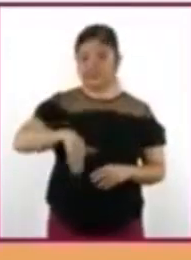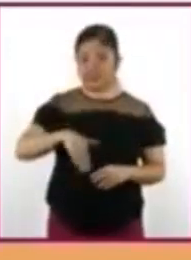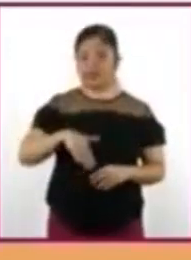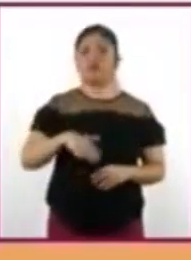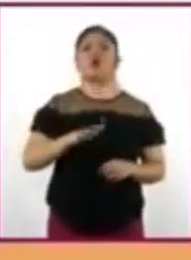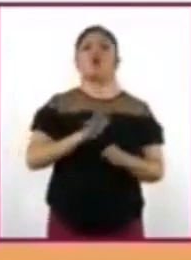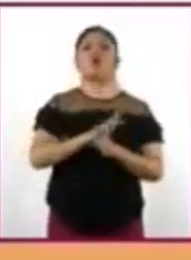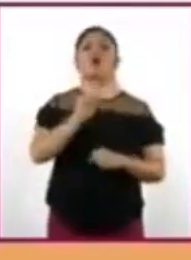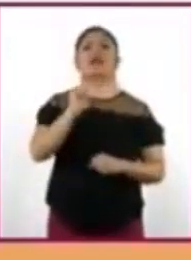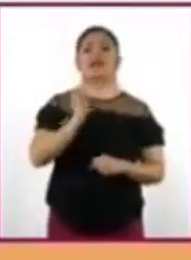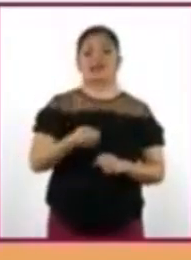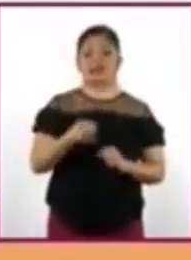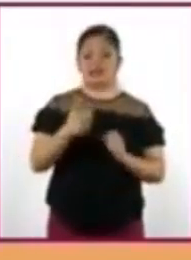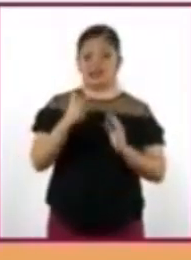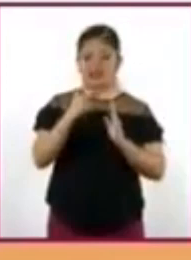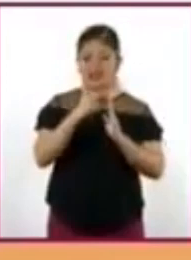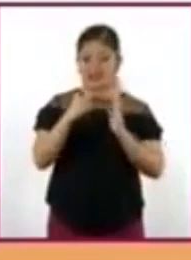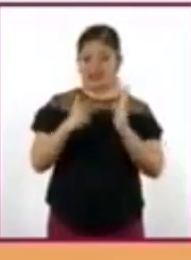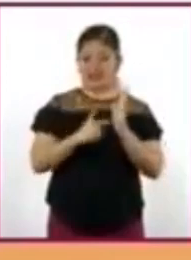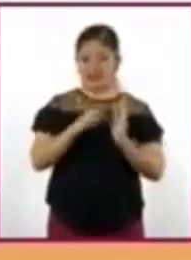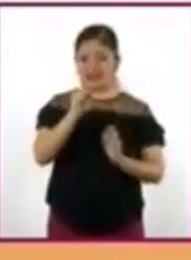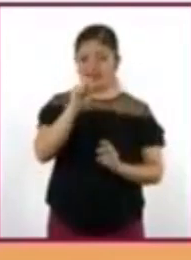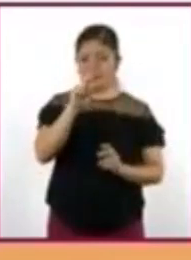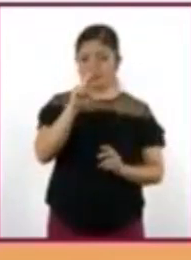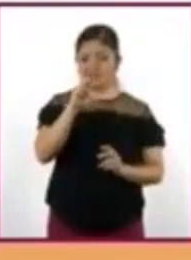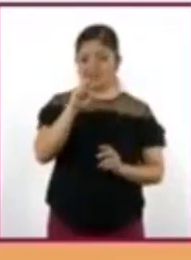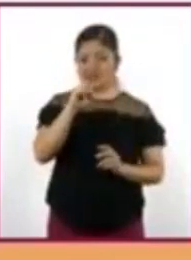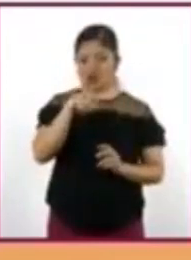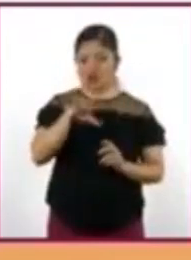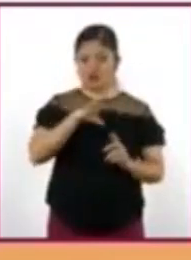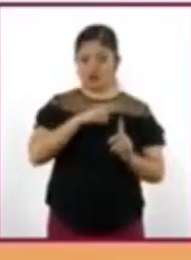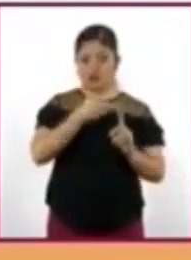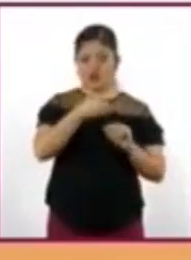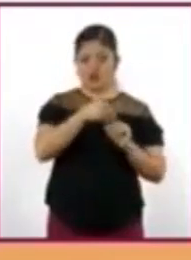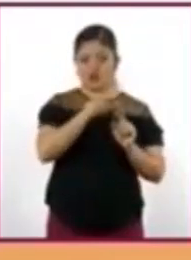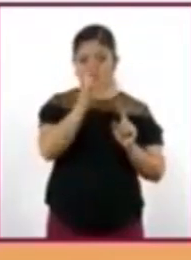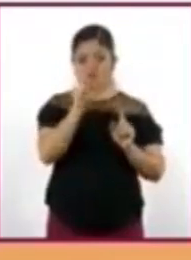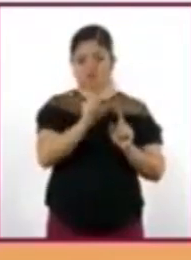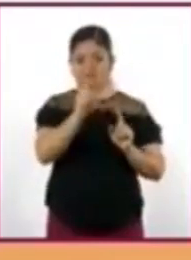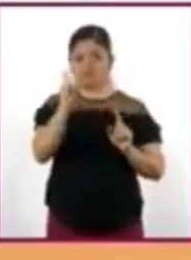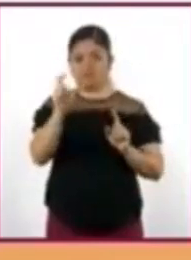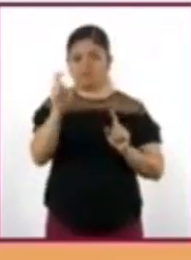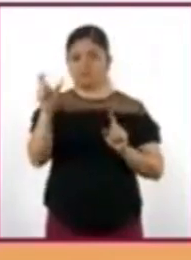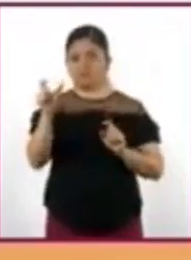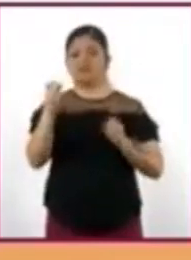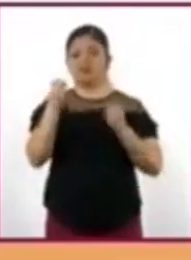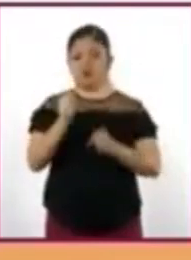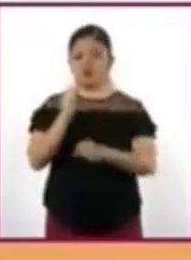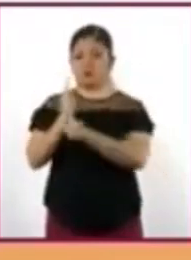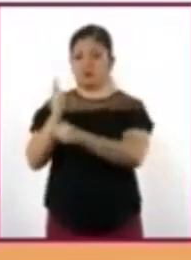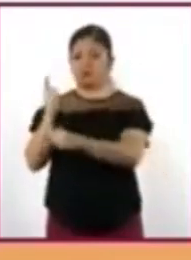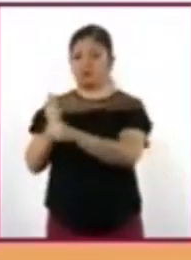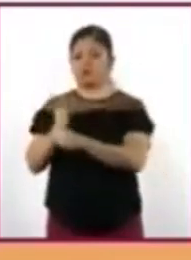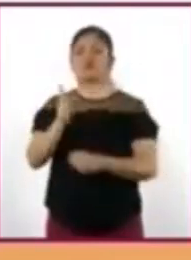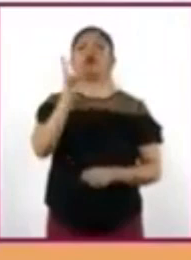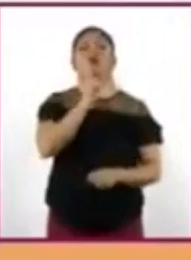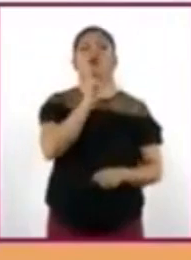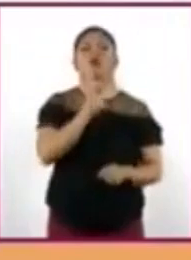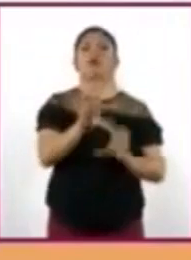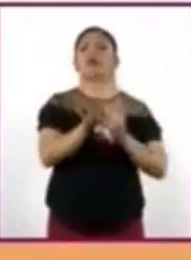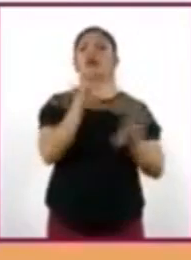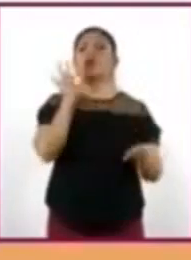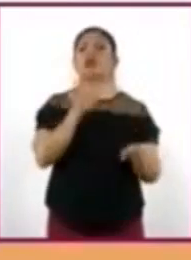de una sucesión, siempre podremos encontrar el siguiente término. Veamos cuál es la regla de